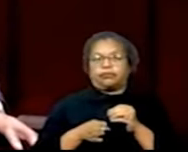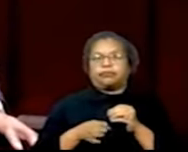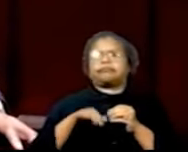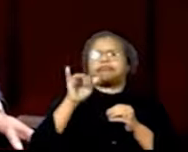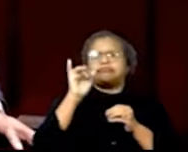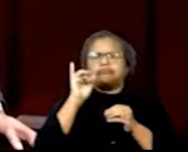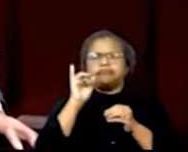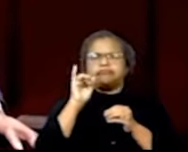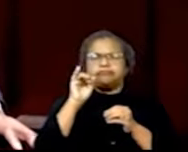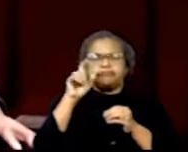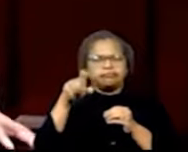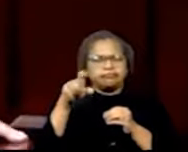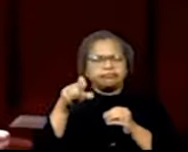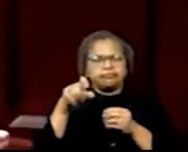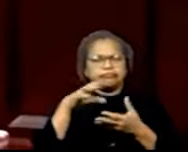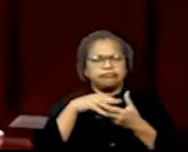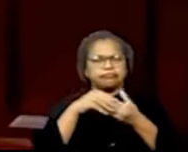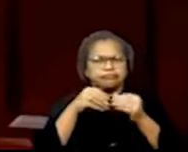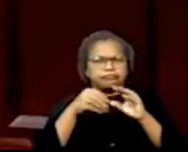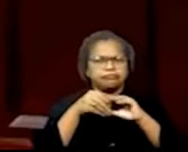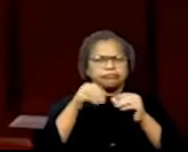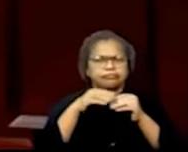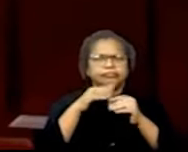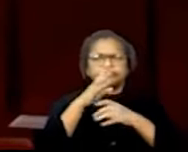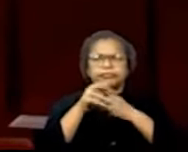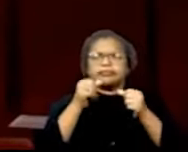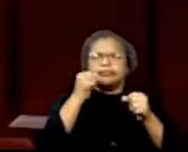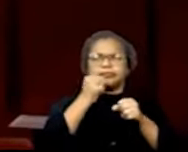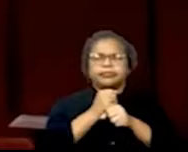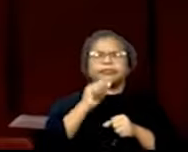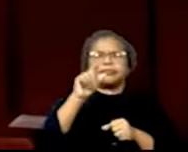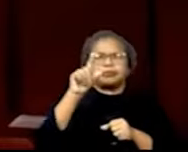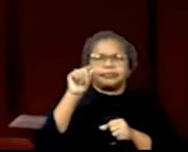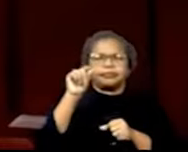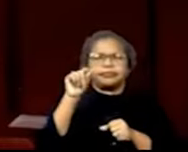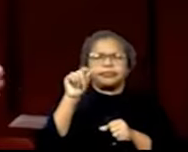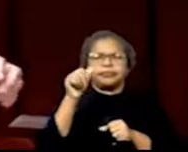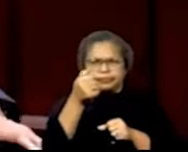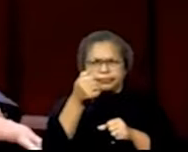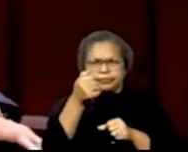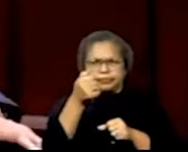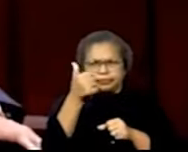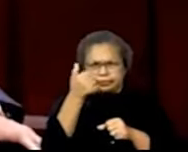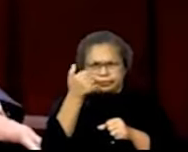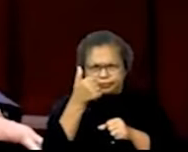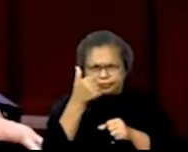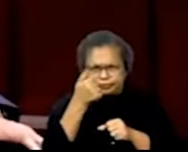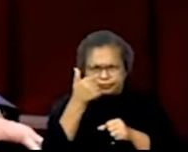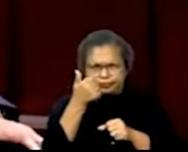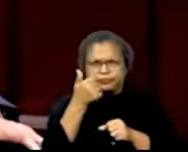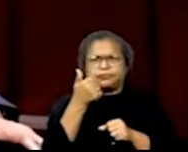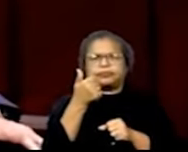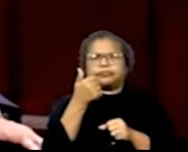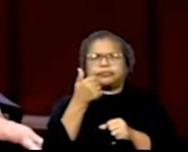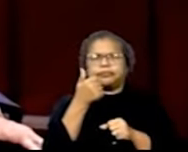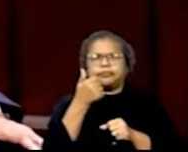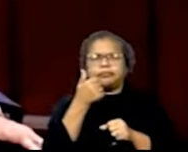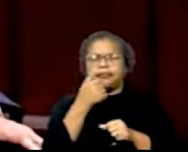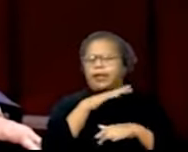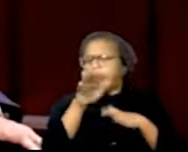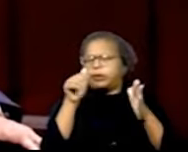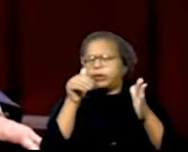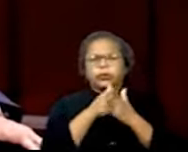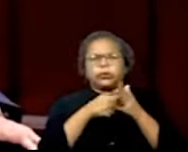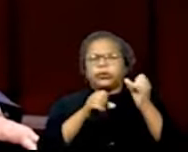que fue un proceso, como se ha explicado aquí, de consulta con la sociedad, donde participaron todas las